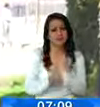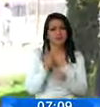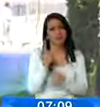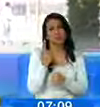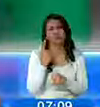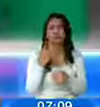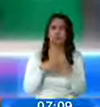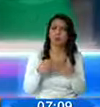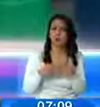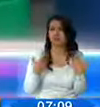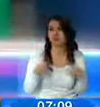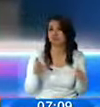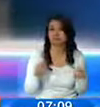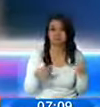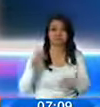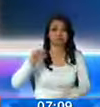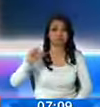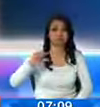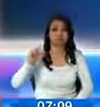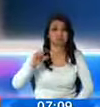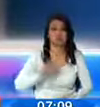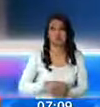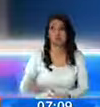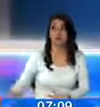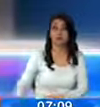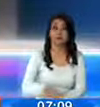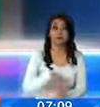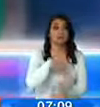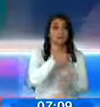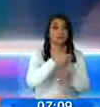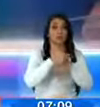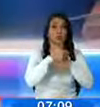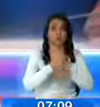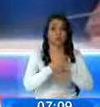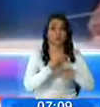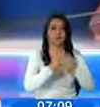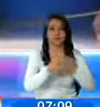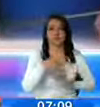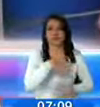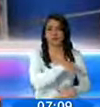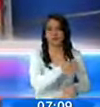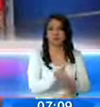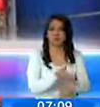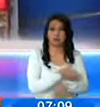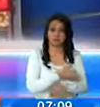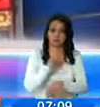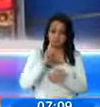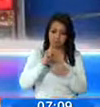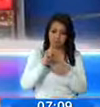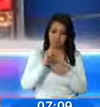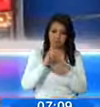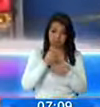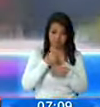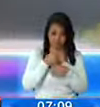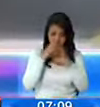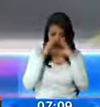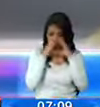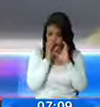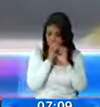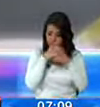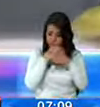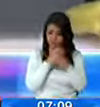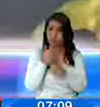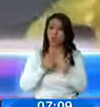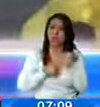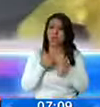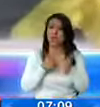$1, $1.50. Este producto fue puesto a órdenes de las autoridades para la destrucción respectiva. Antes se tomaron muestras para que sean los análisis los que determinen qué tipo de alcohol fue el que